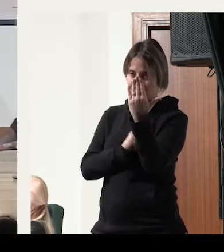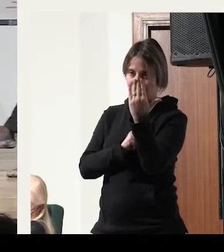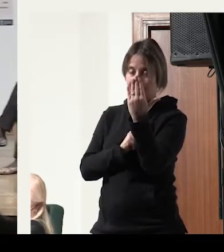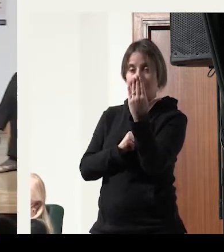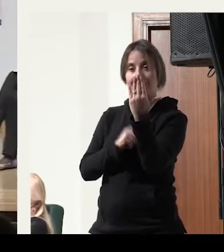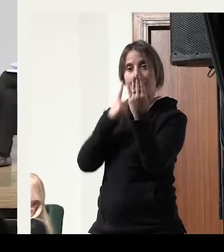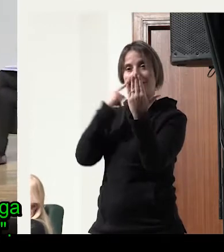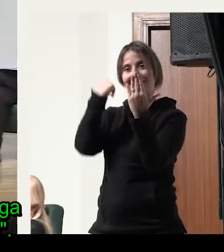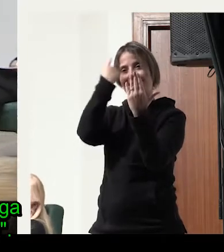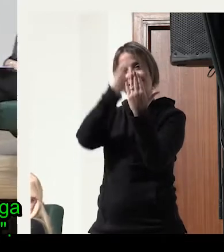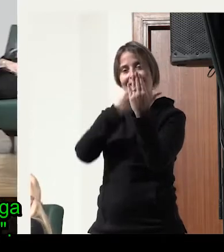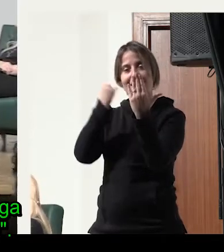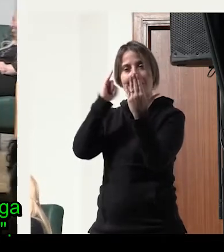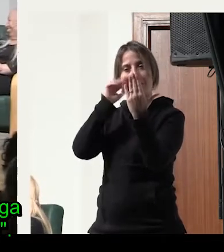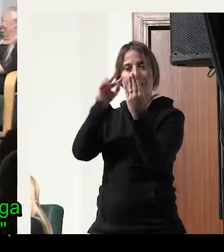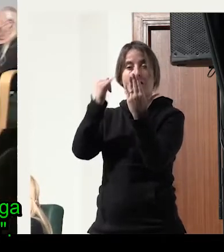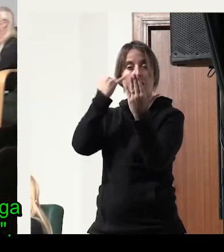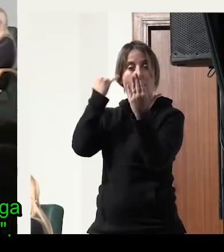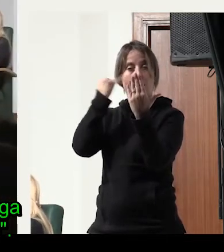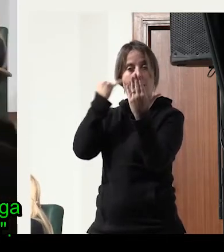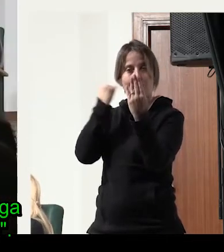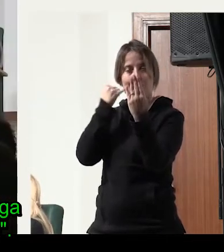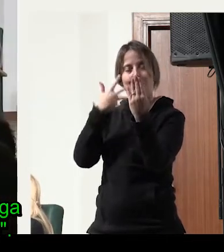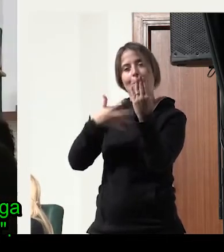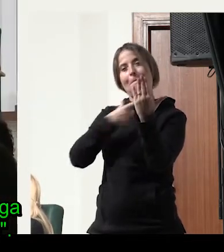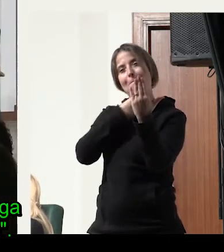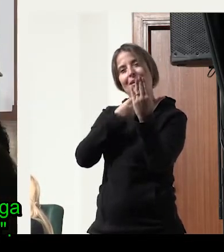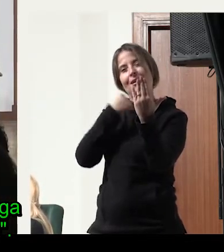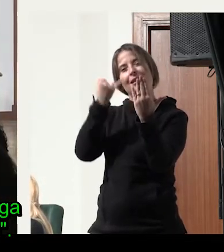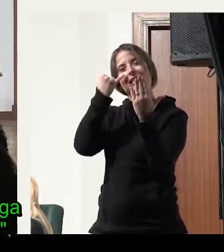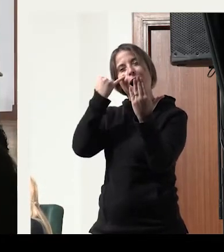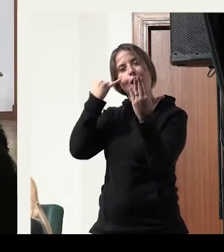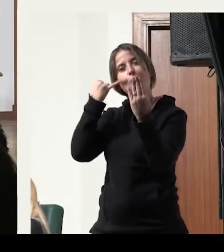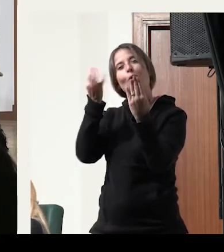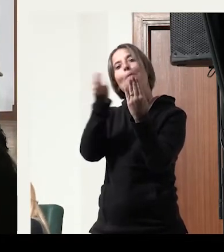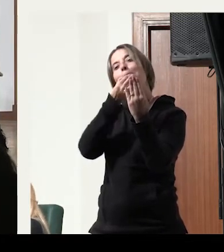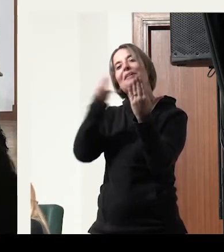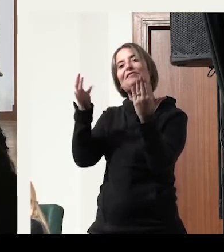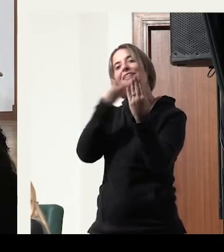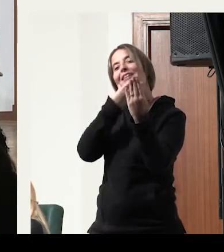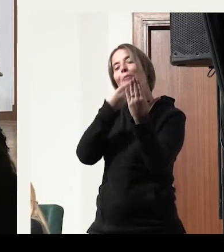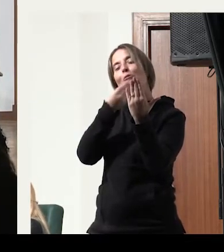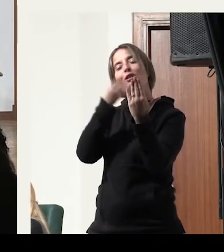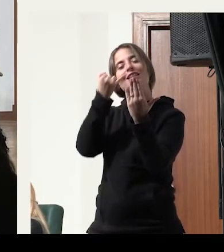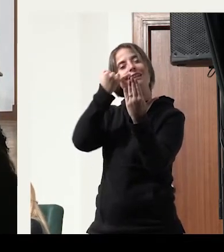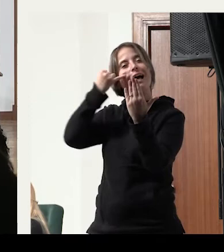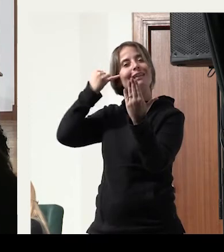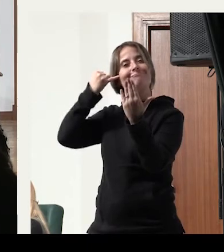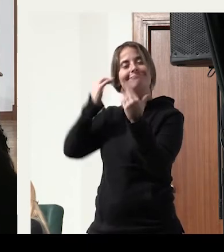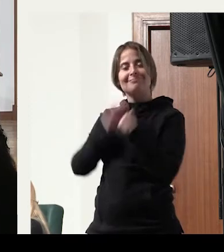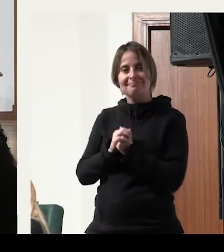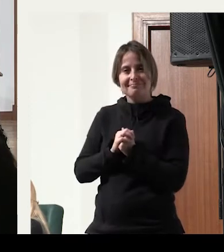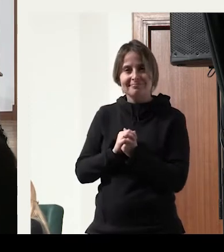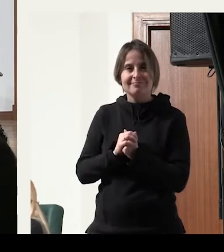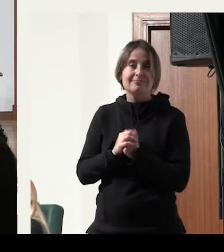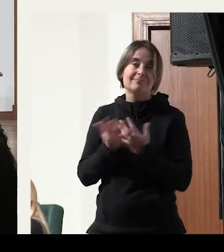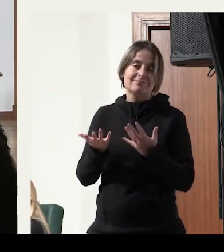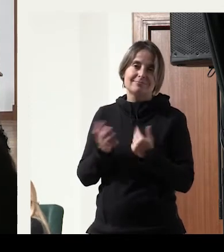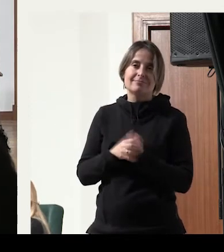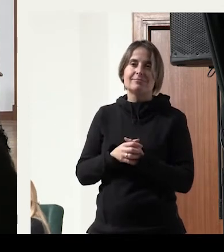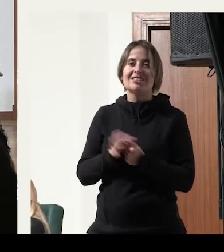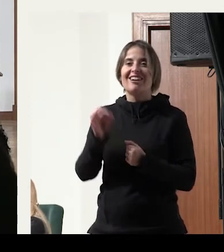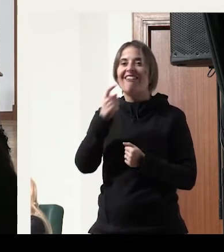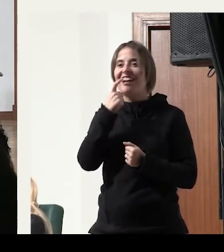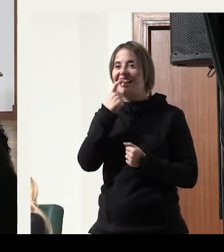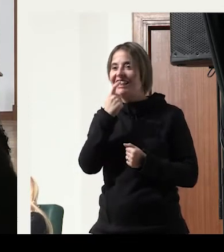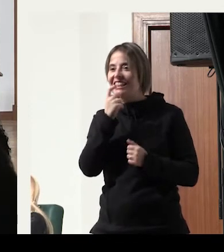las arrugas y me río yo y digo, desde luego esa arruga qué perfecta me ha quedado, ¿eh? Me ha quedado perfecta. Bueno, o los dientes, ¿no? Que se